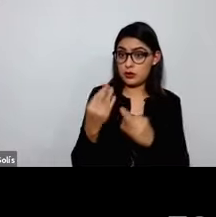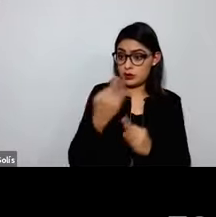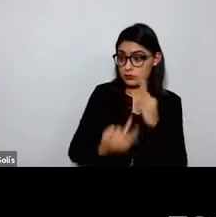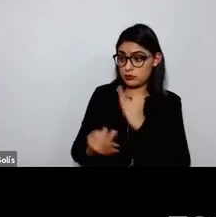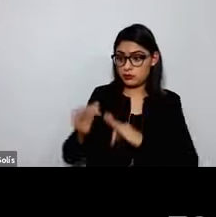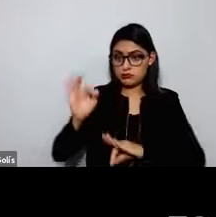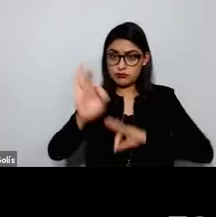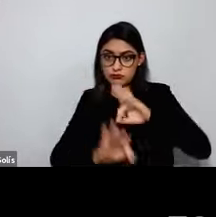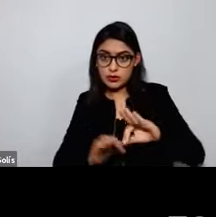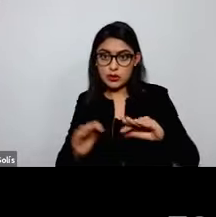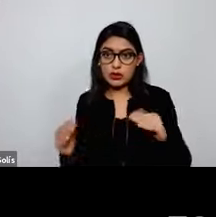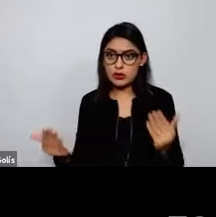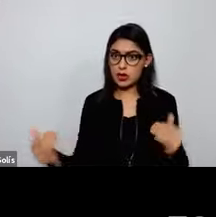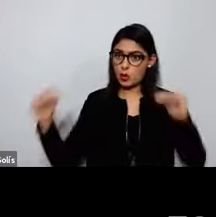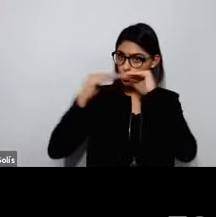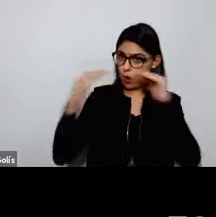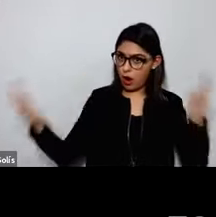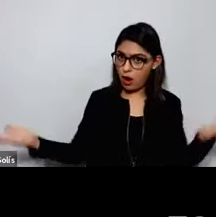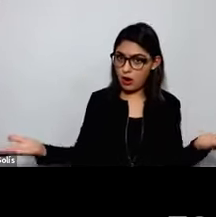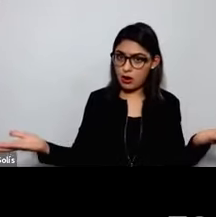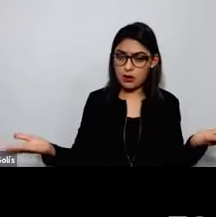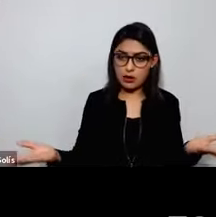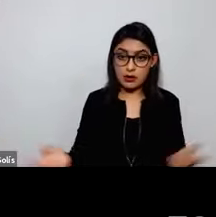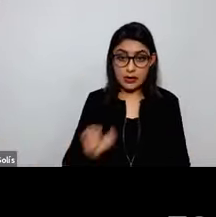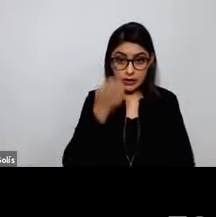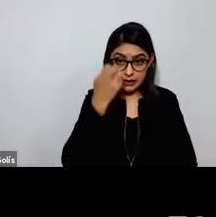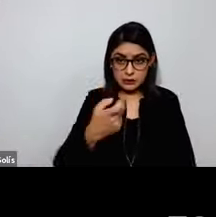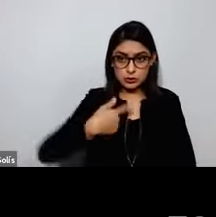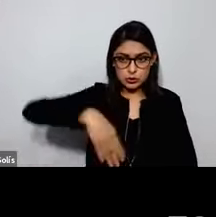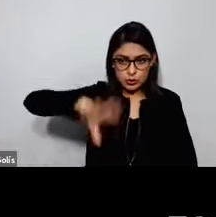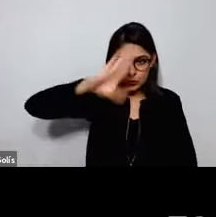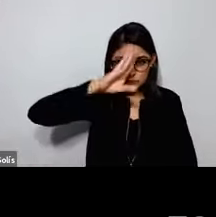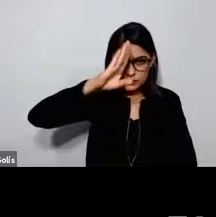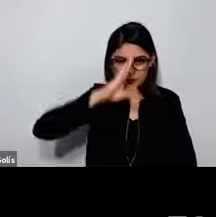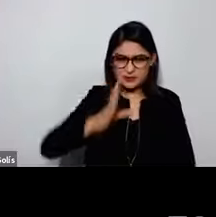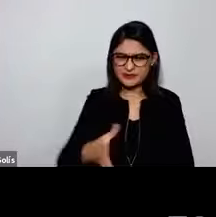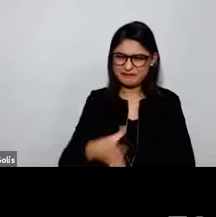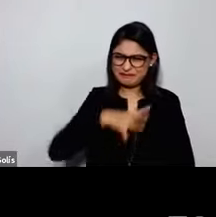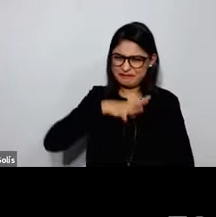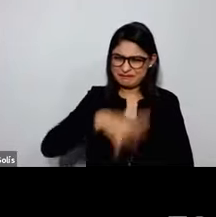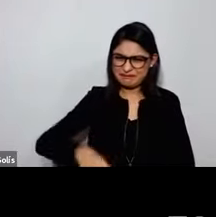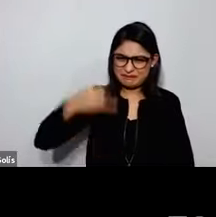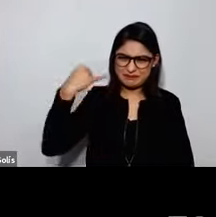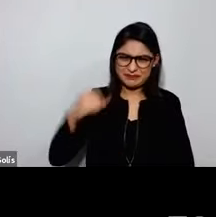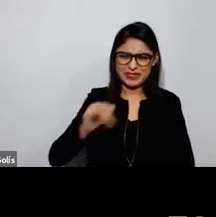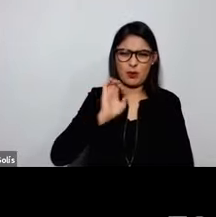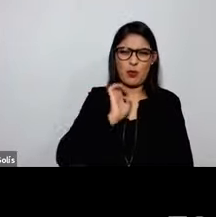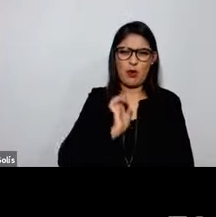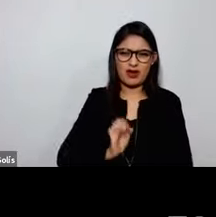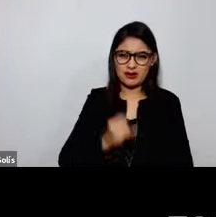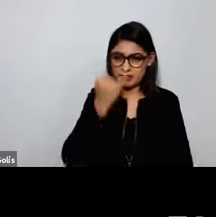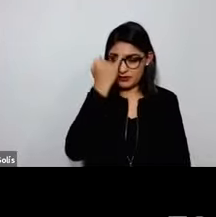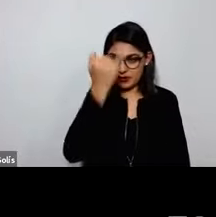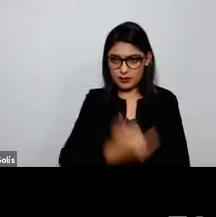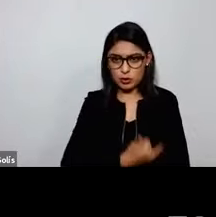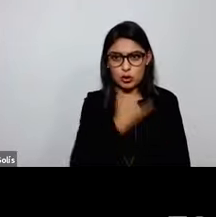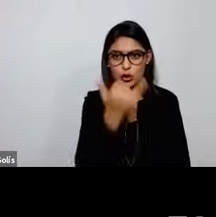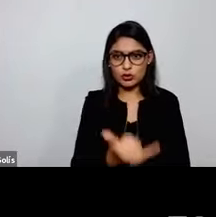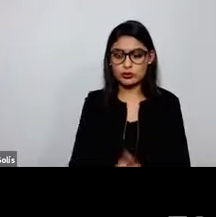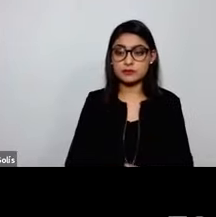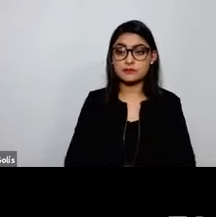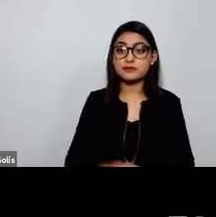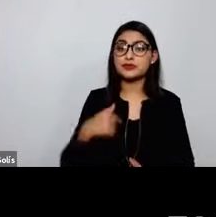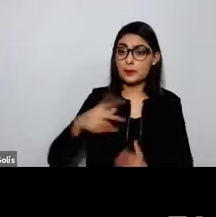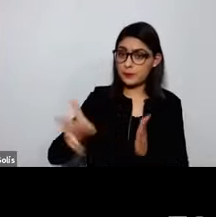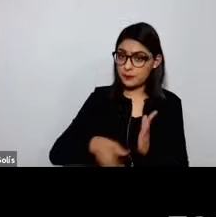igual, me parece que es algo aberrante. Y este cuaderno me encanta porque lo pone de relieve una y